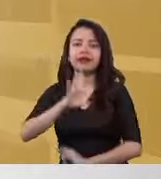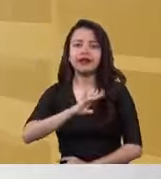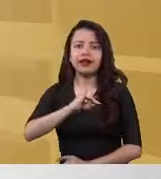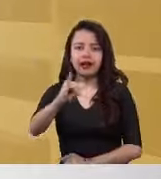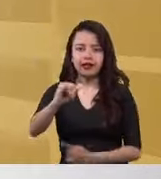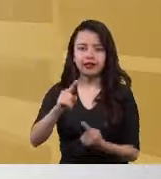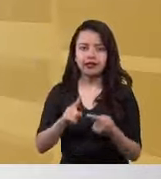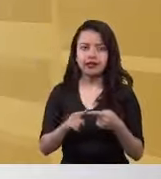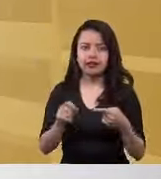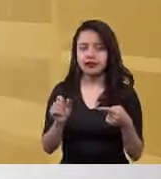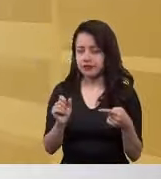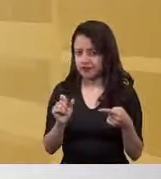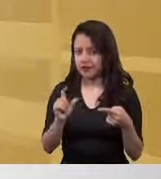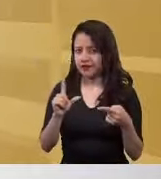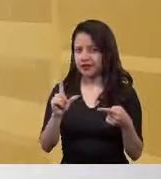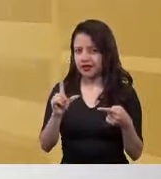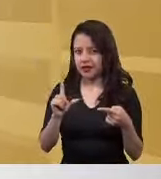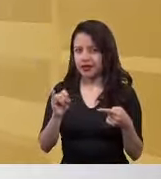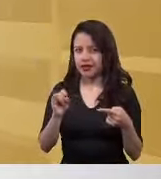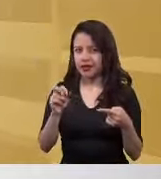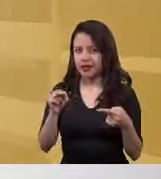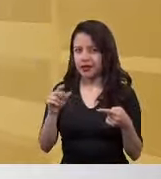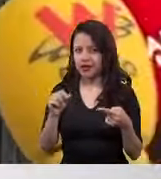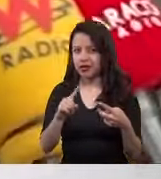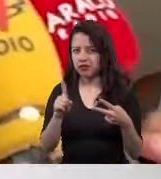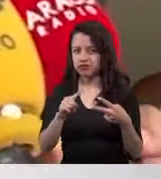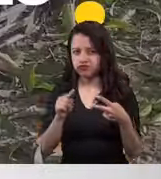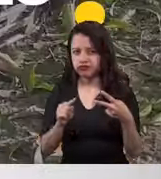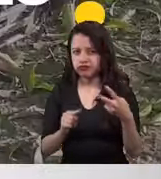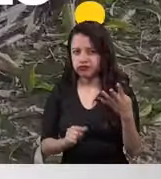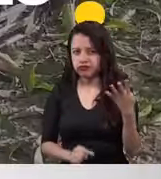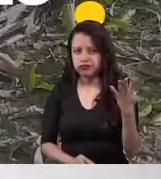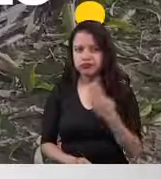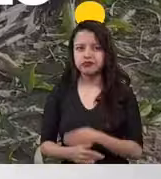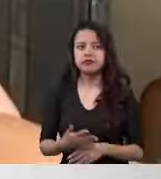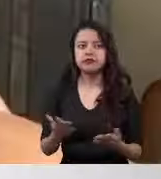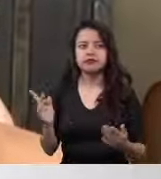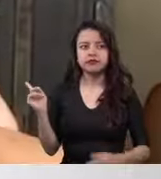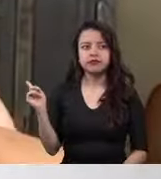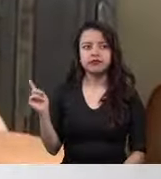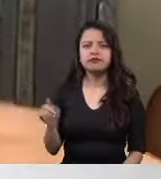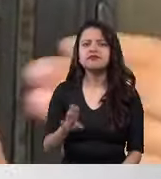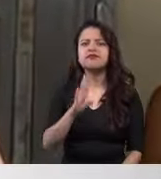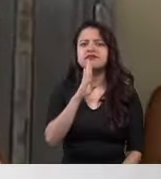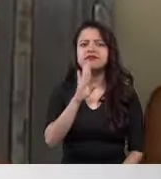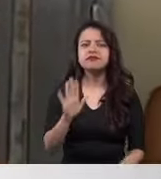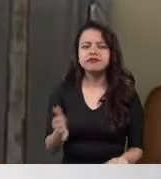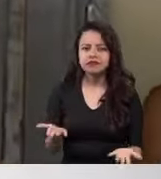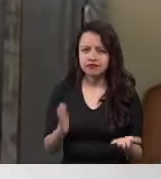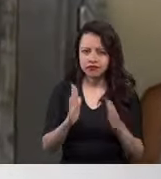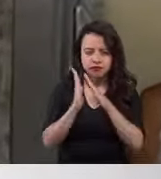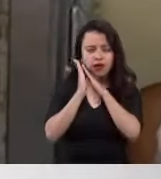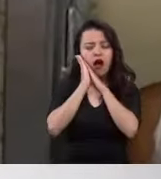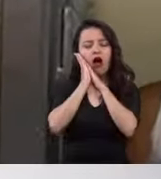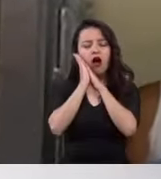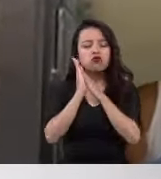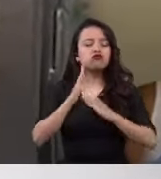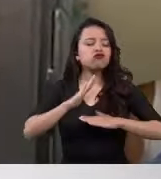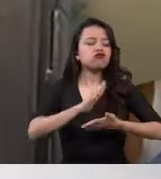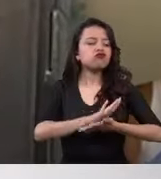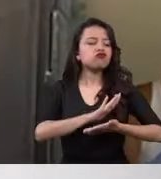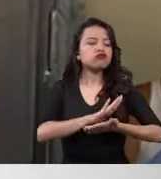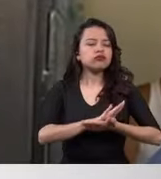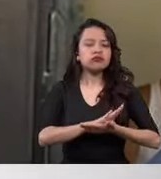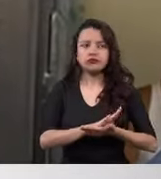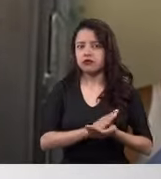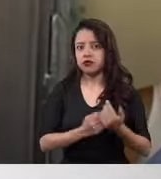Aza Reyes, aseguran que viven en constante temor. No, ahorita ¿quién va a dormir tranquilo? Dígame. Si yo ya teníamos la intranquilidad de